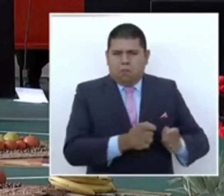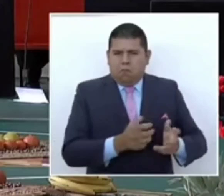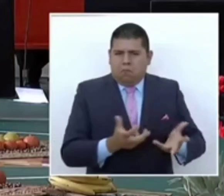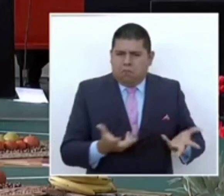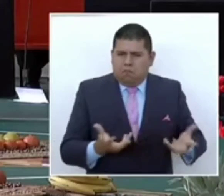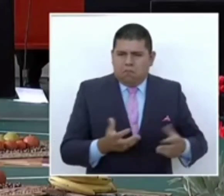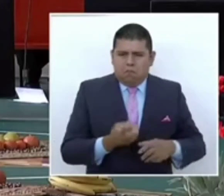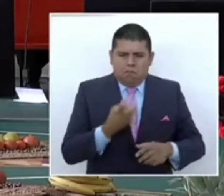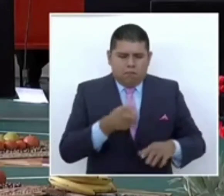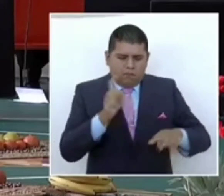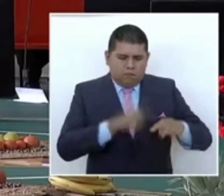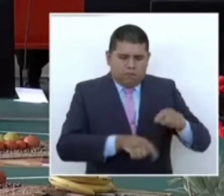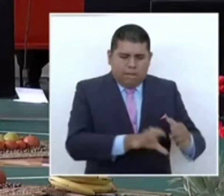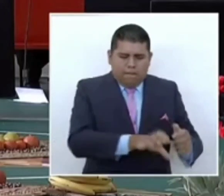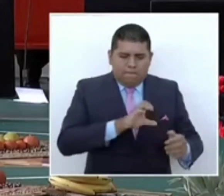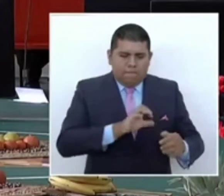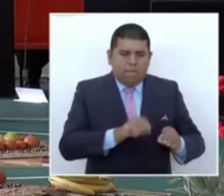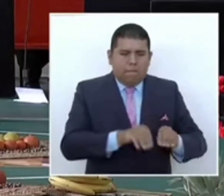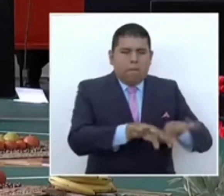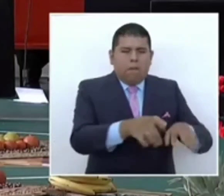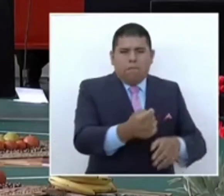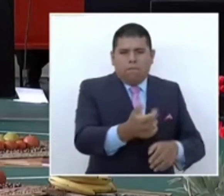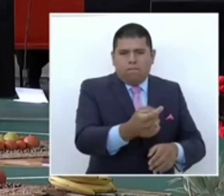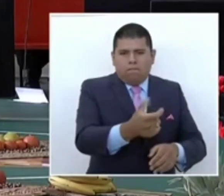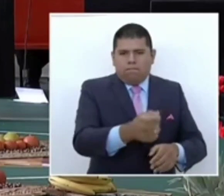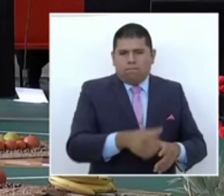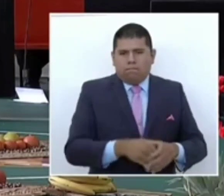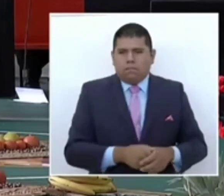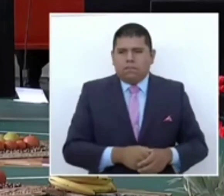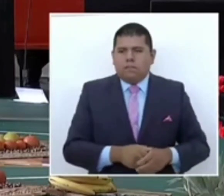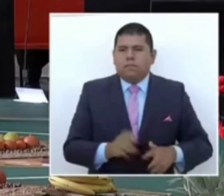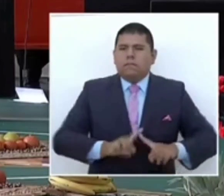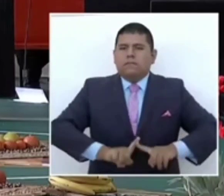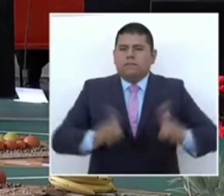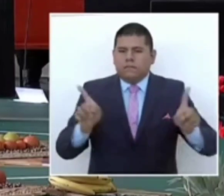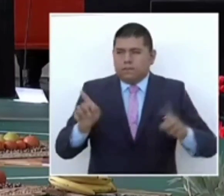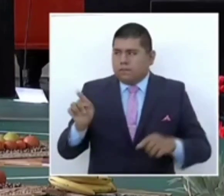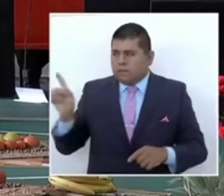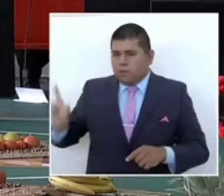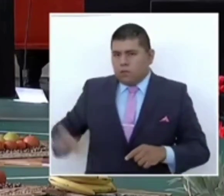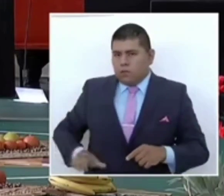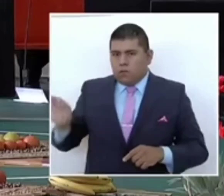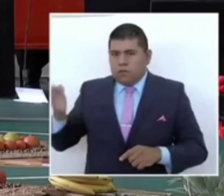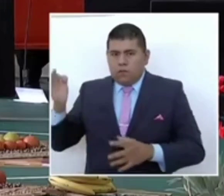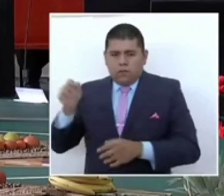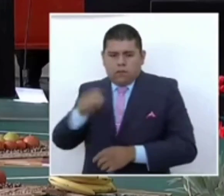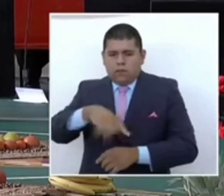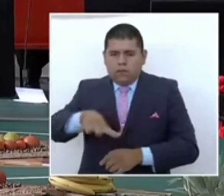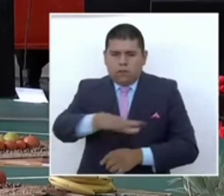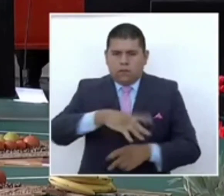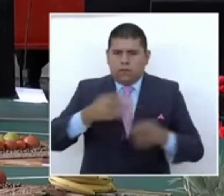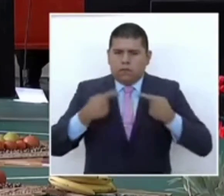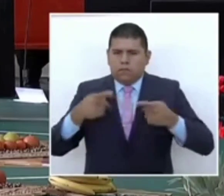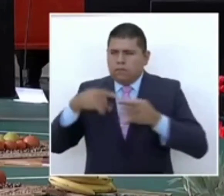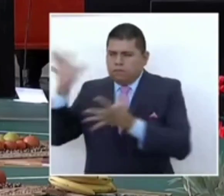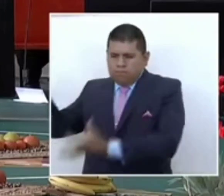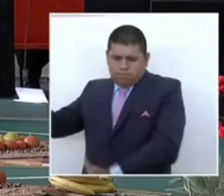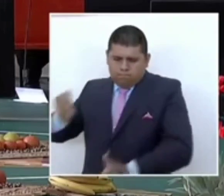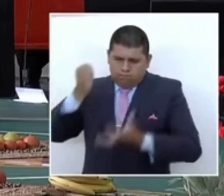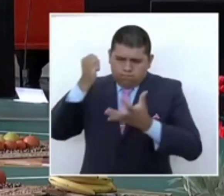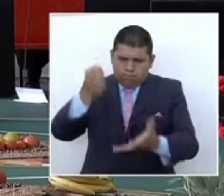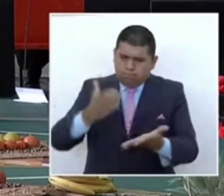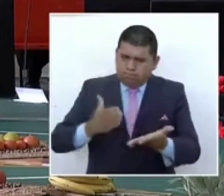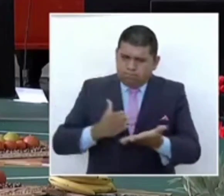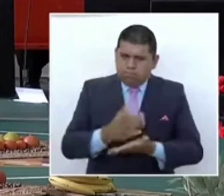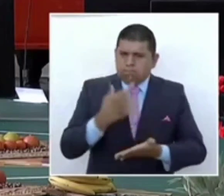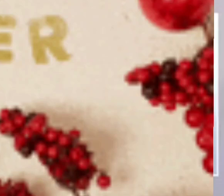Por eso van a seguir llegando los apoyos de manera directa y se van